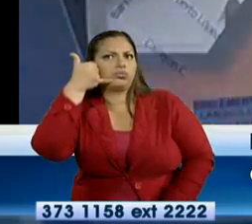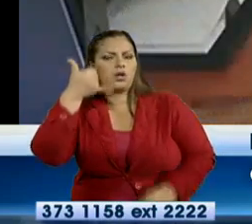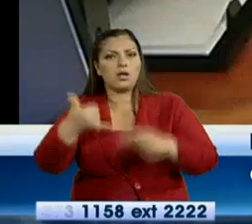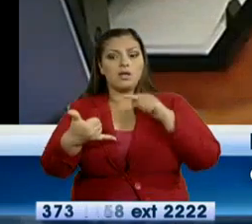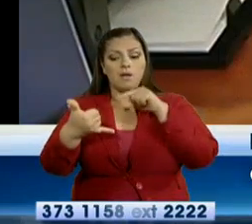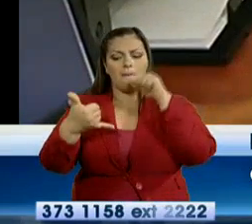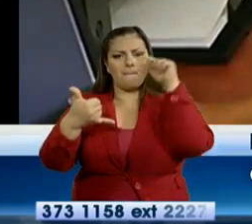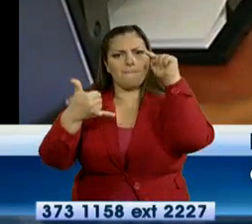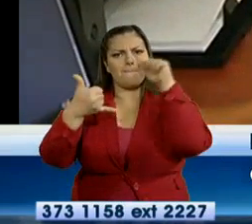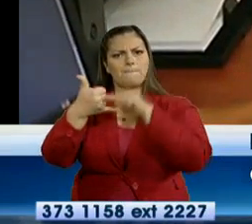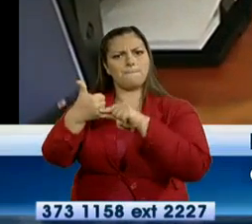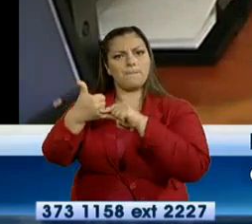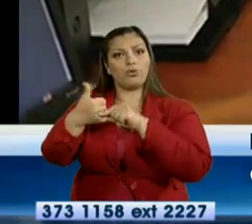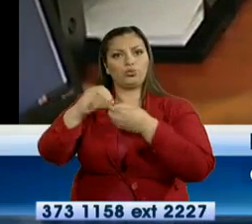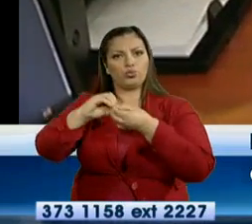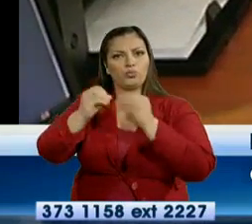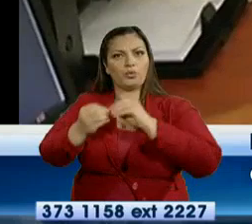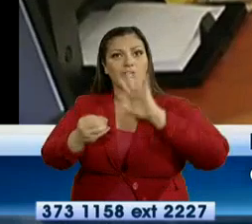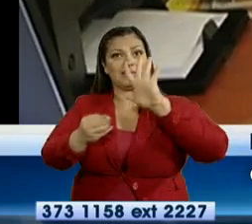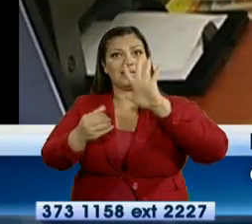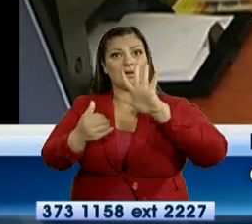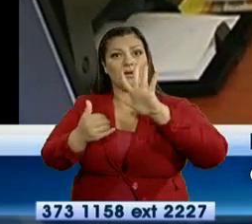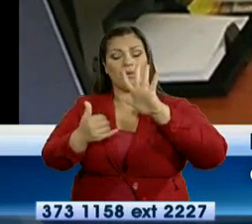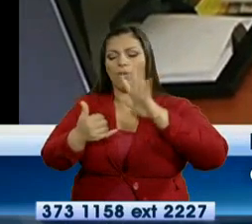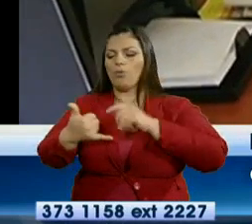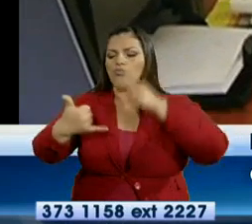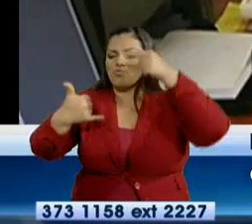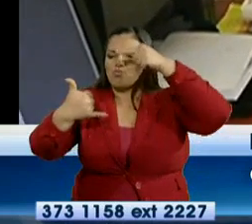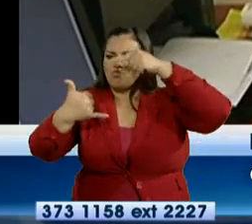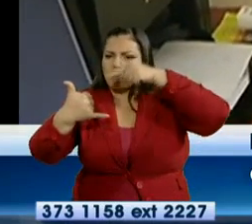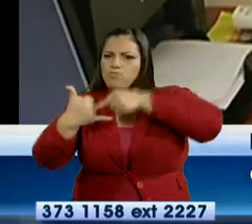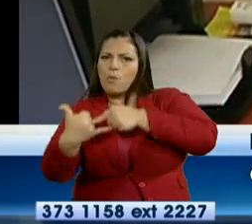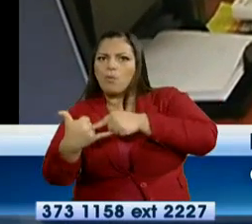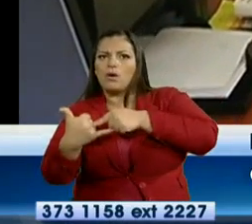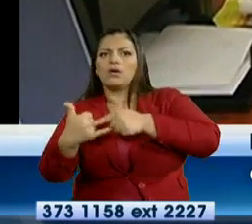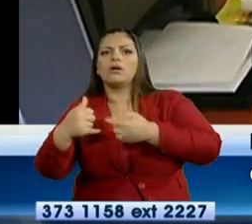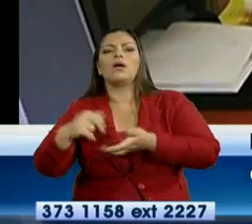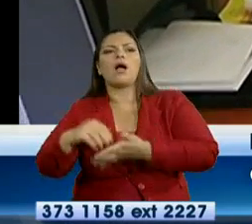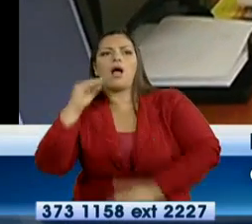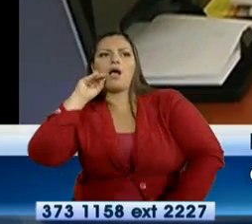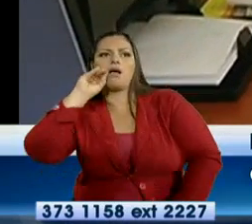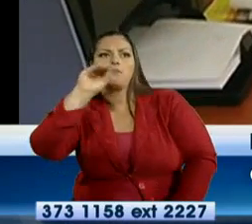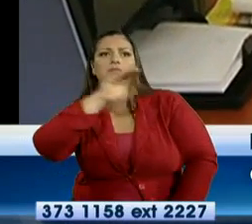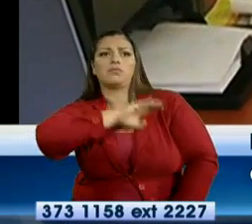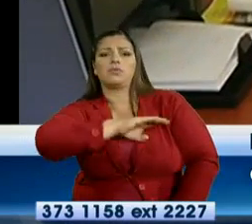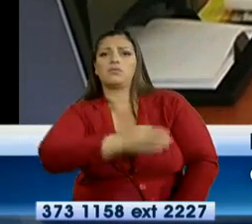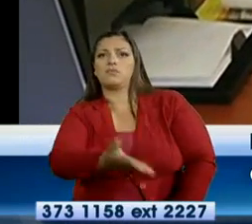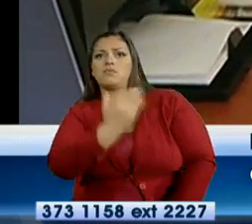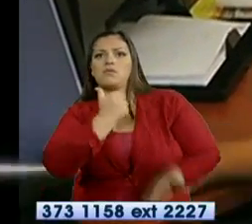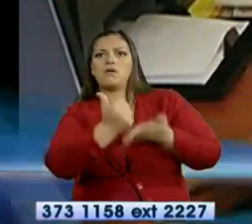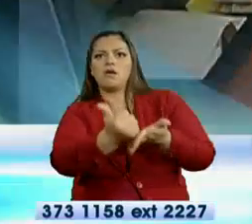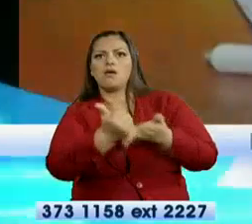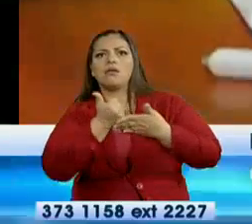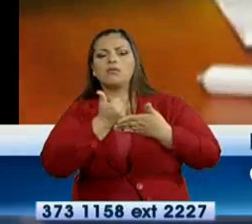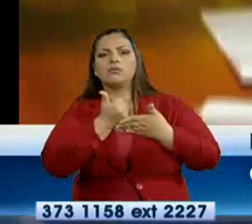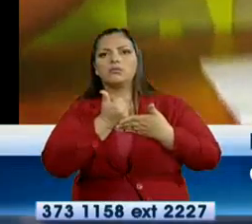dio. Más comunes es por los libadores o por escándalo en la vía. Y por violencia intrafamiliar